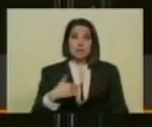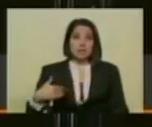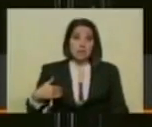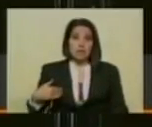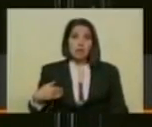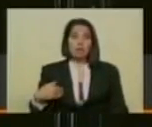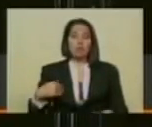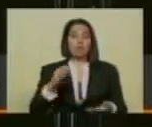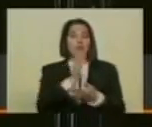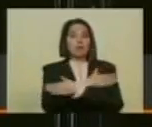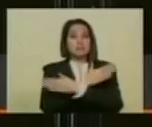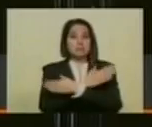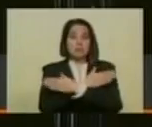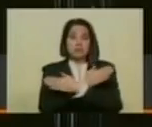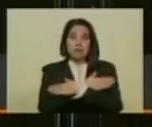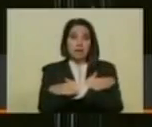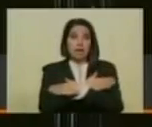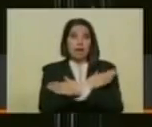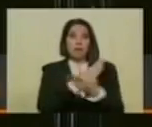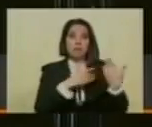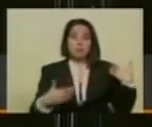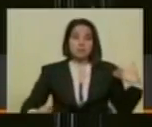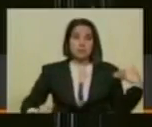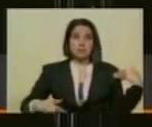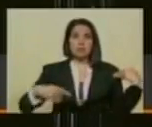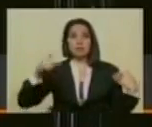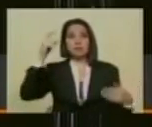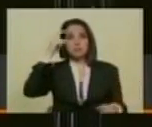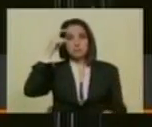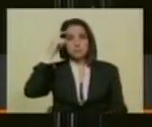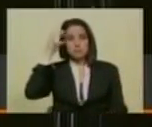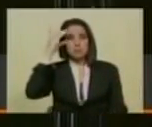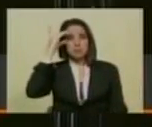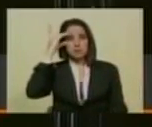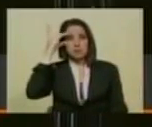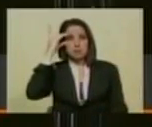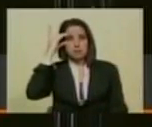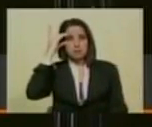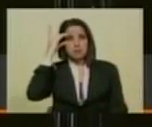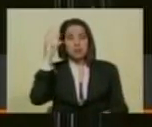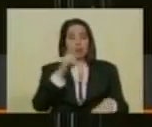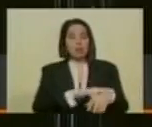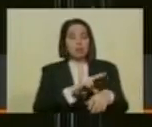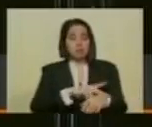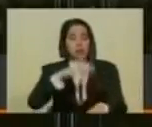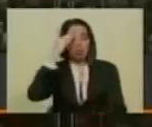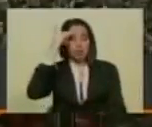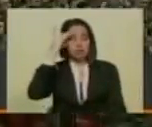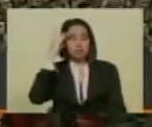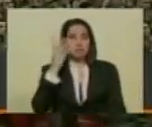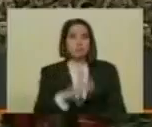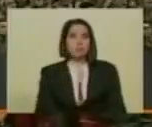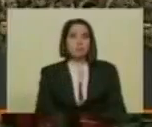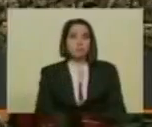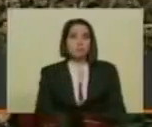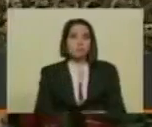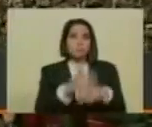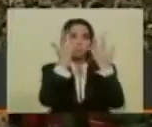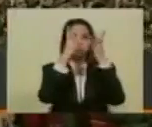aquí a la presidenta de la Asamblea Nacional Constituyente, doctora Delcy Rodríguez.